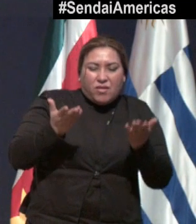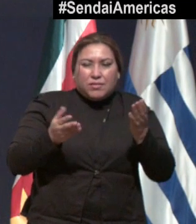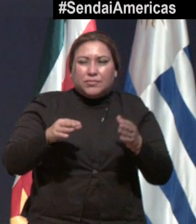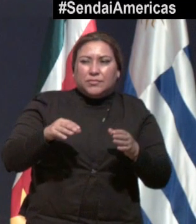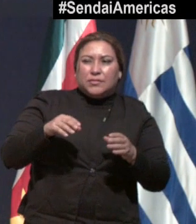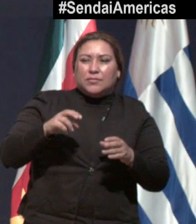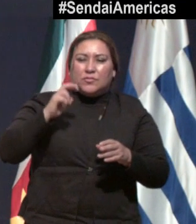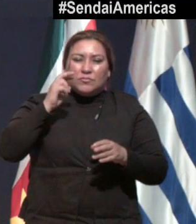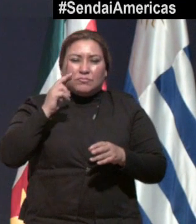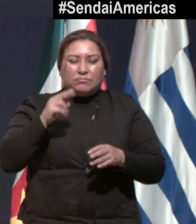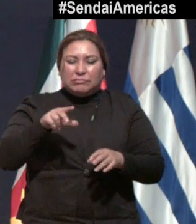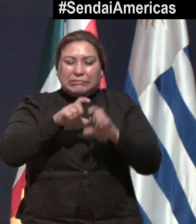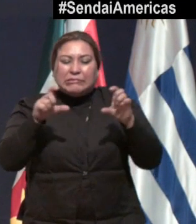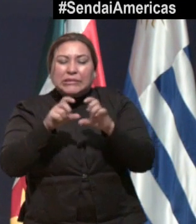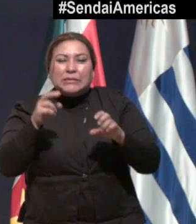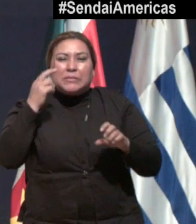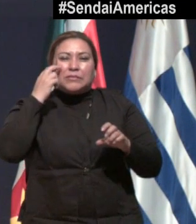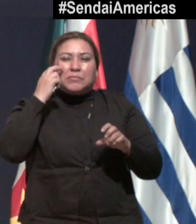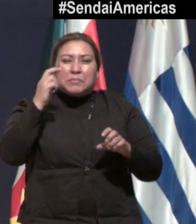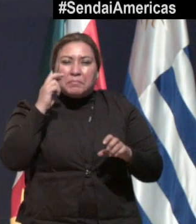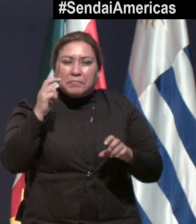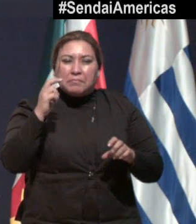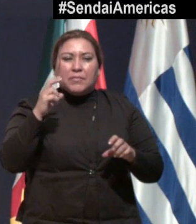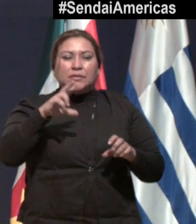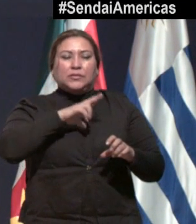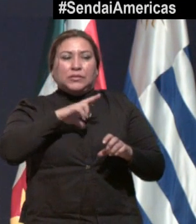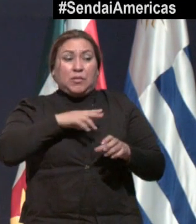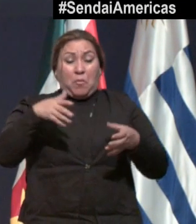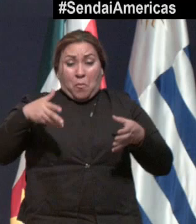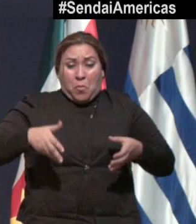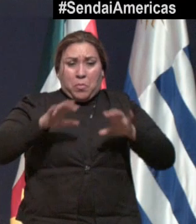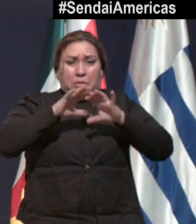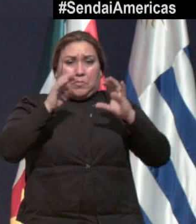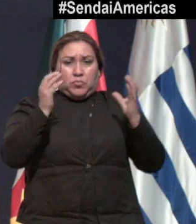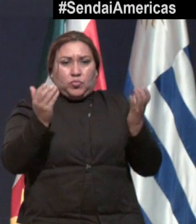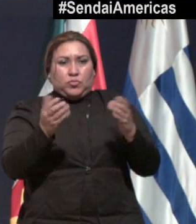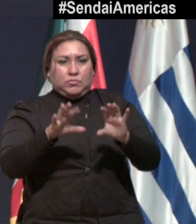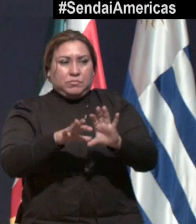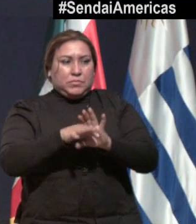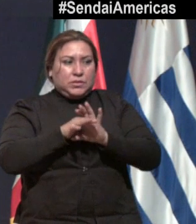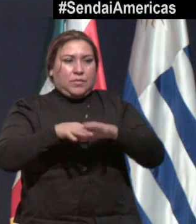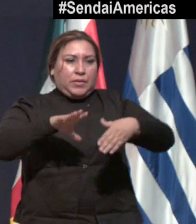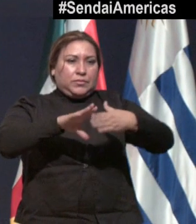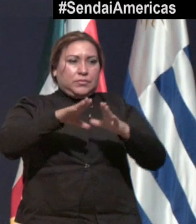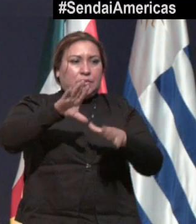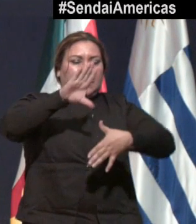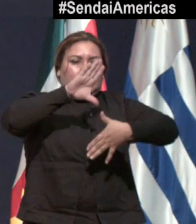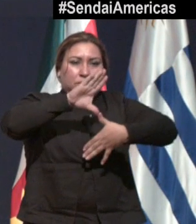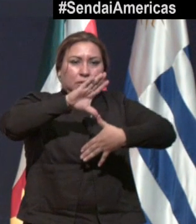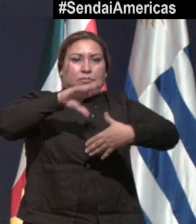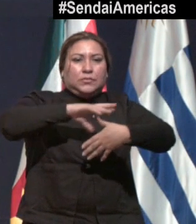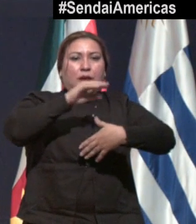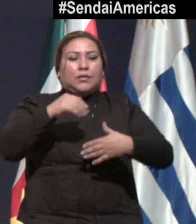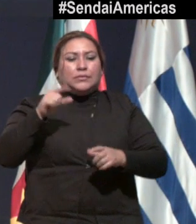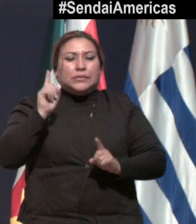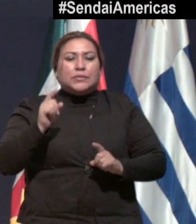los riesgos que enfrentamos en el mundo y en la región, sobre los avances que hemos